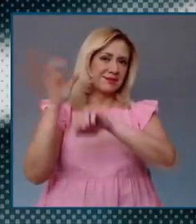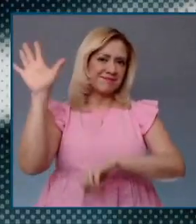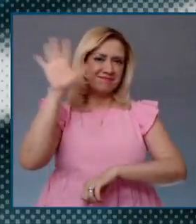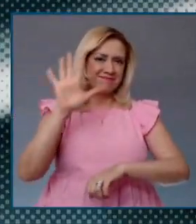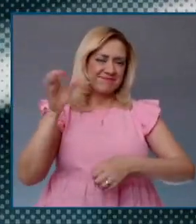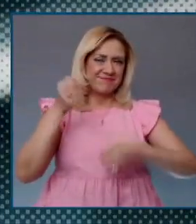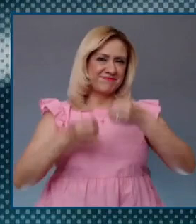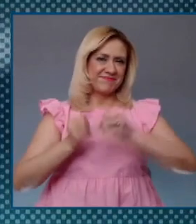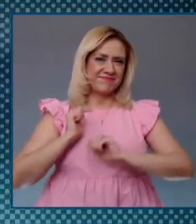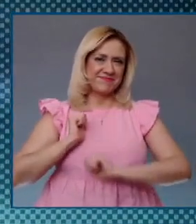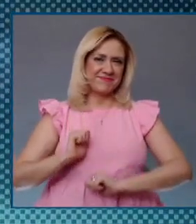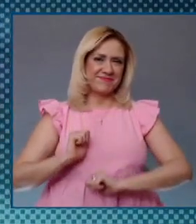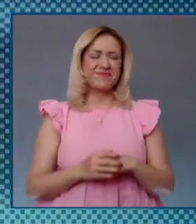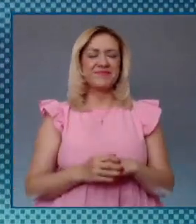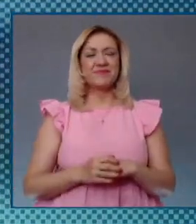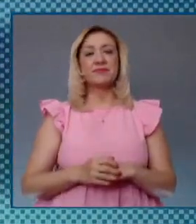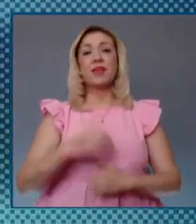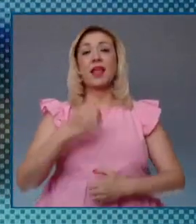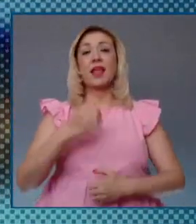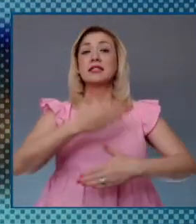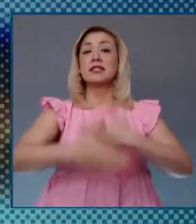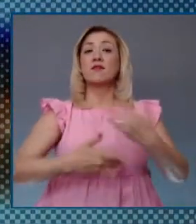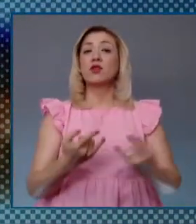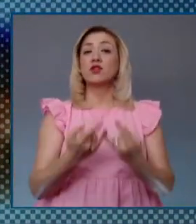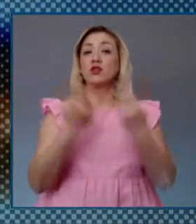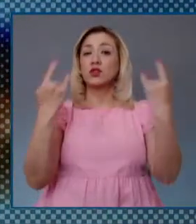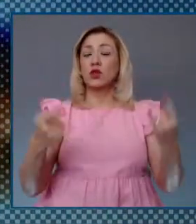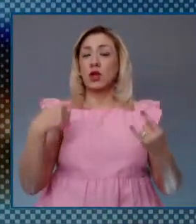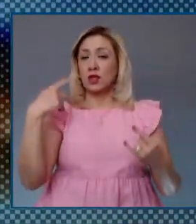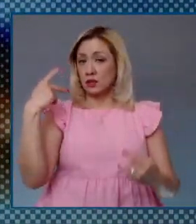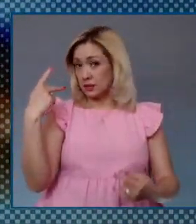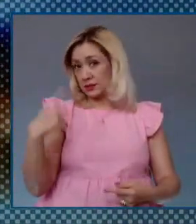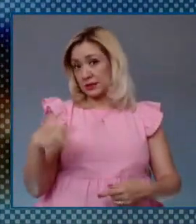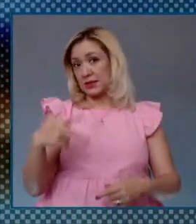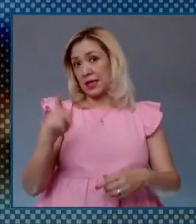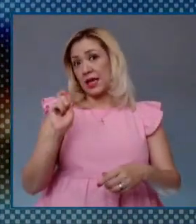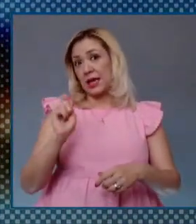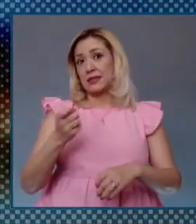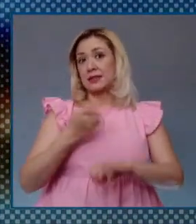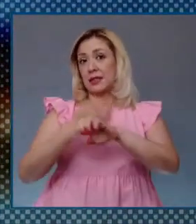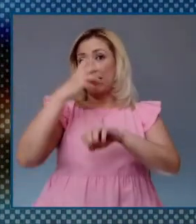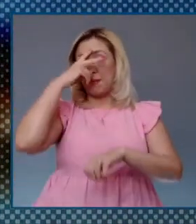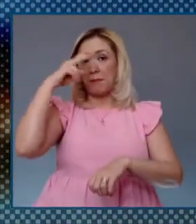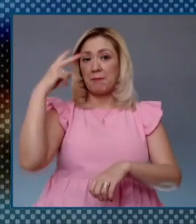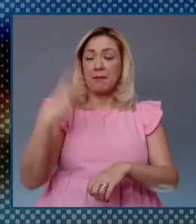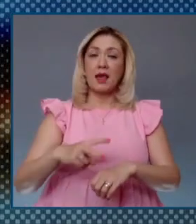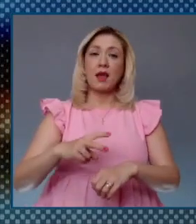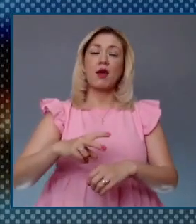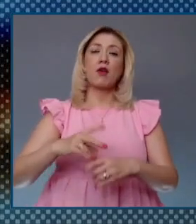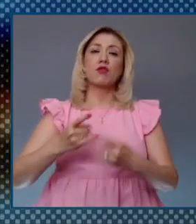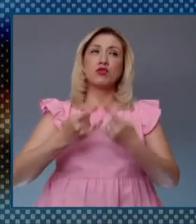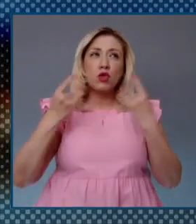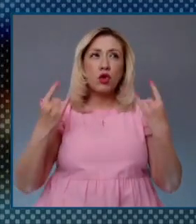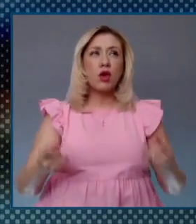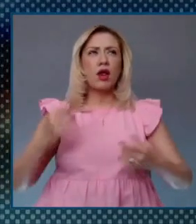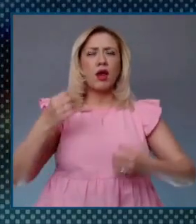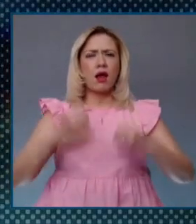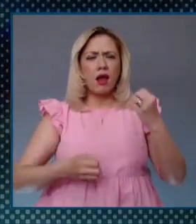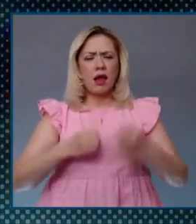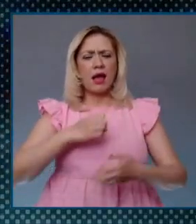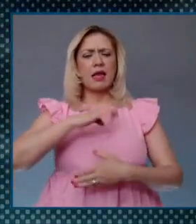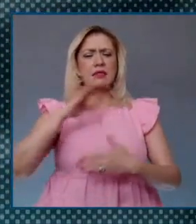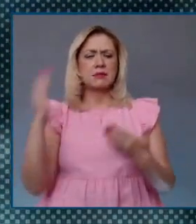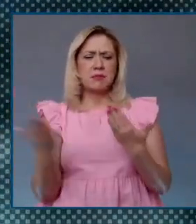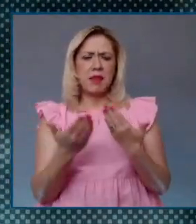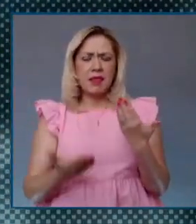El Archivo Histórico del Poder Judicial del Estado de México resguarda expedientes que dan cuenta de casos de adulterio,